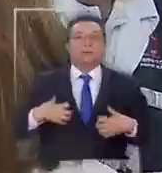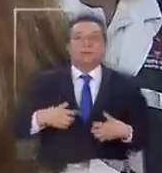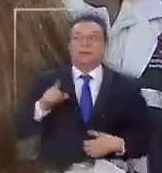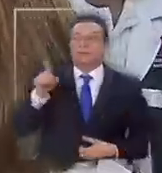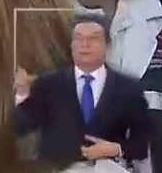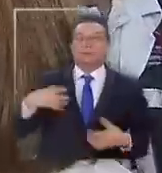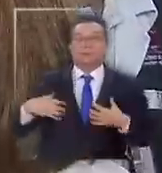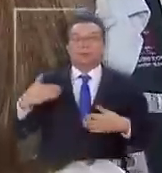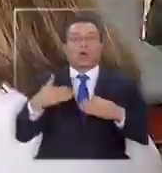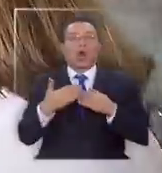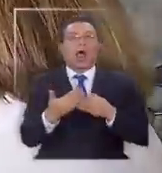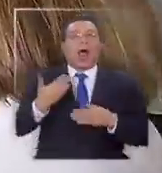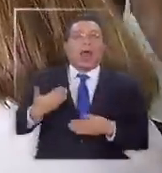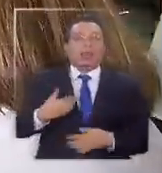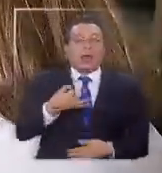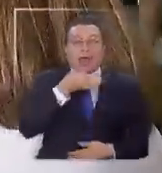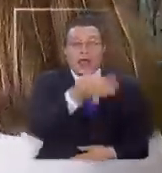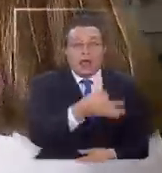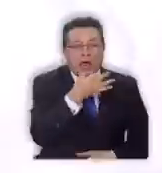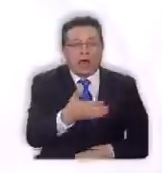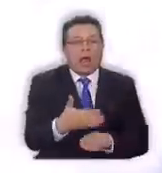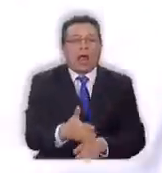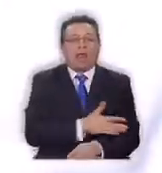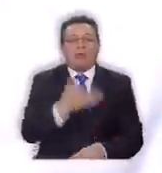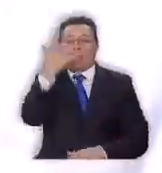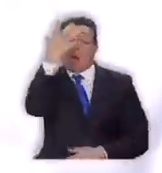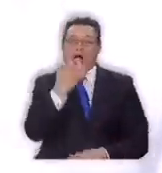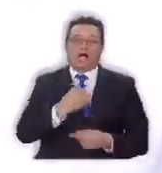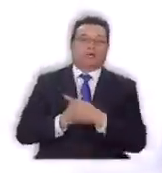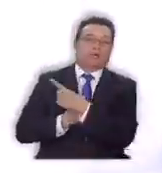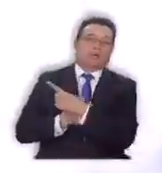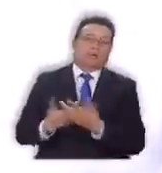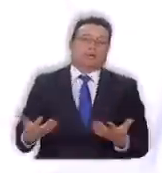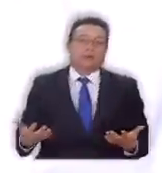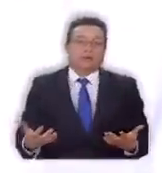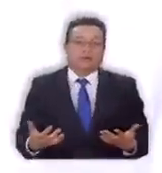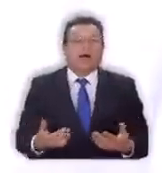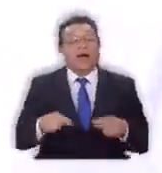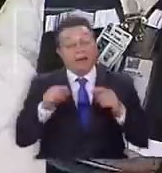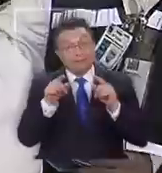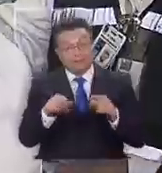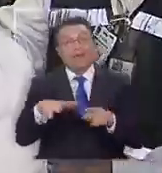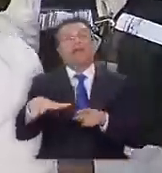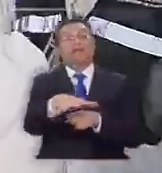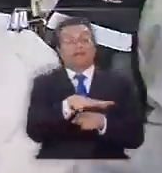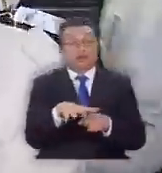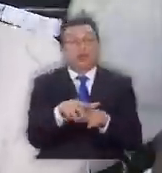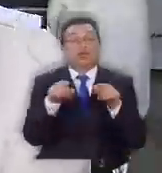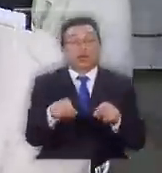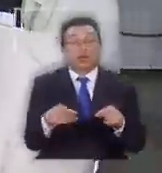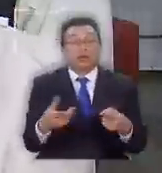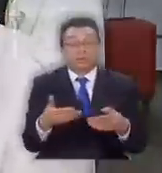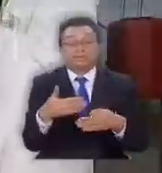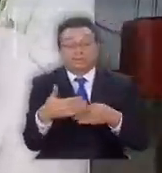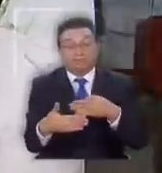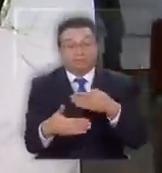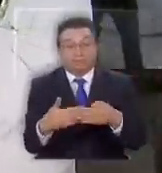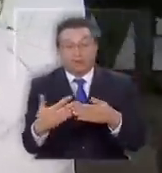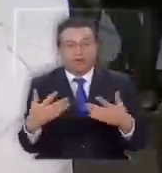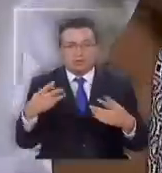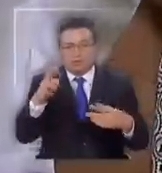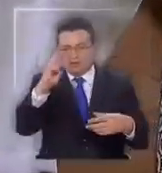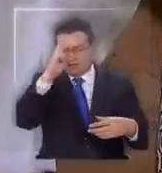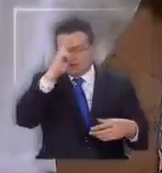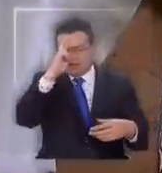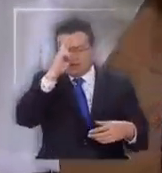estaban claras. Yo la verdad es que sentí que habían situaciones que se estaban dando que eran medias